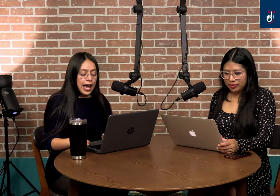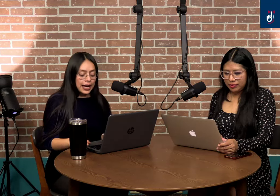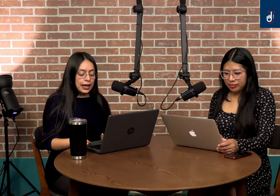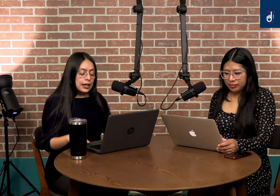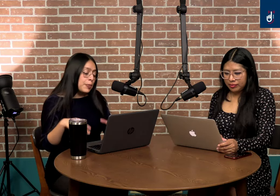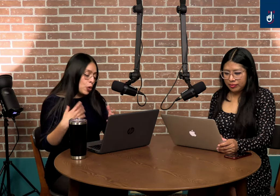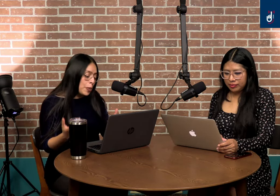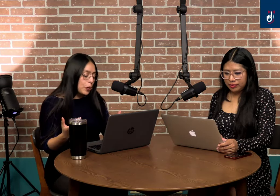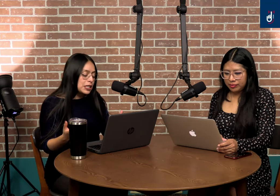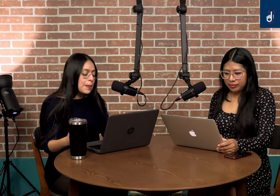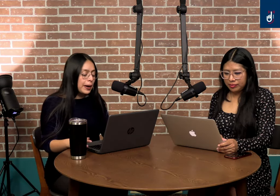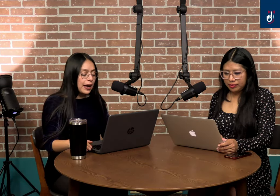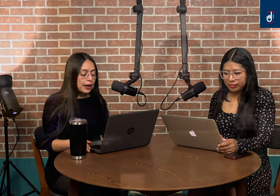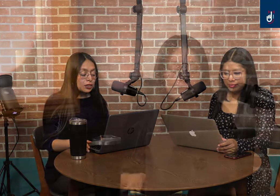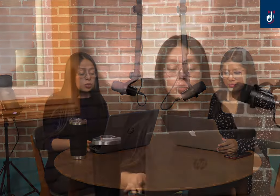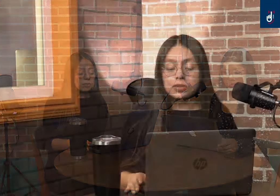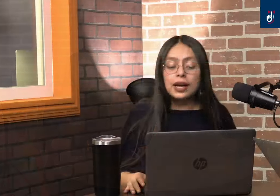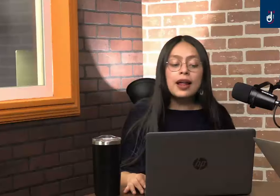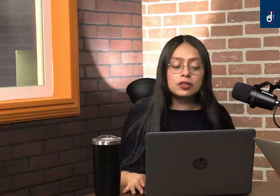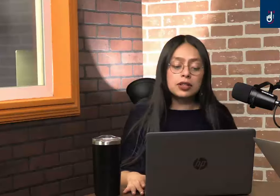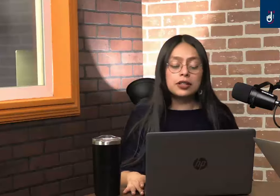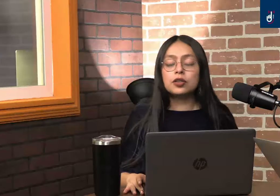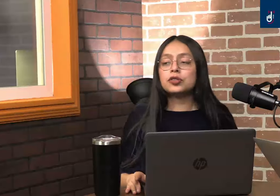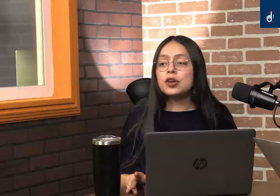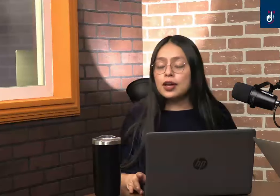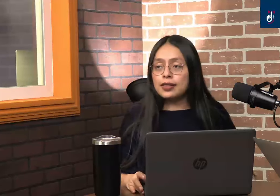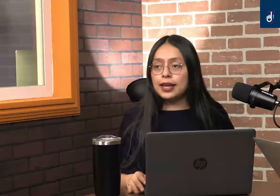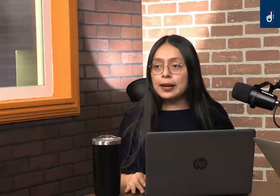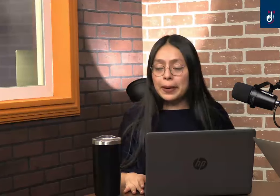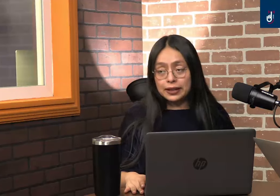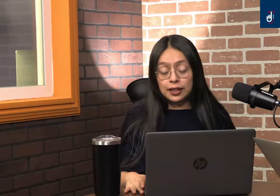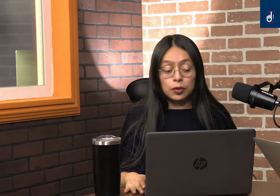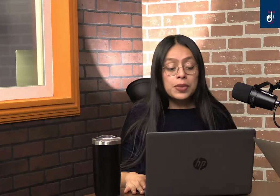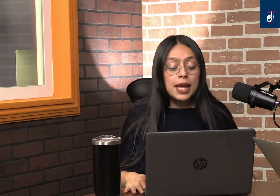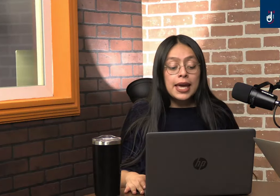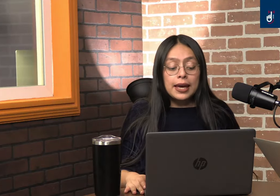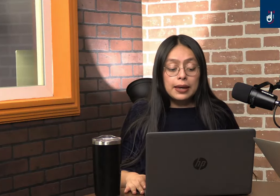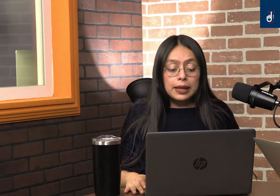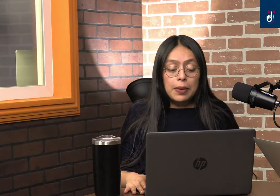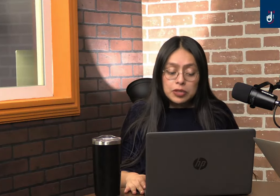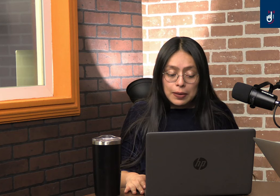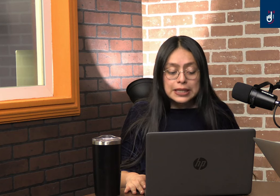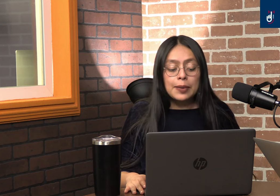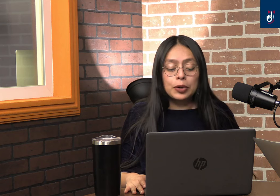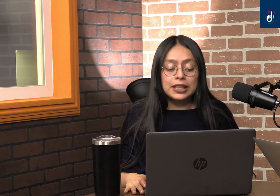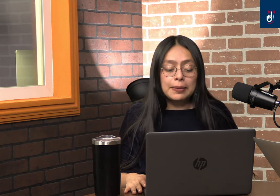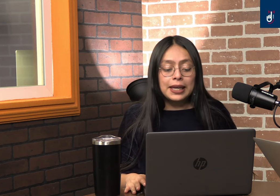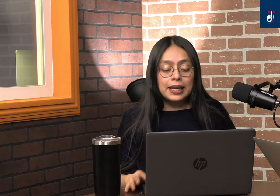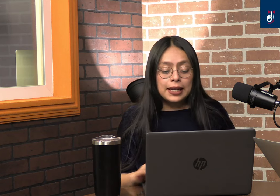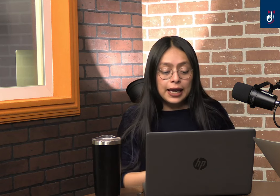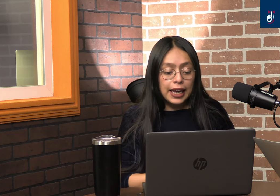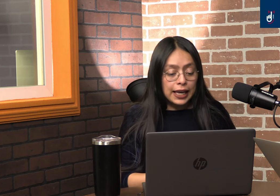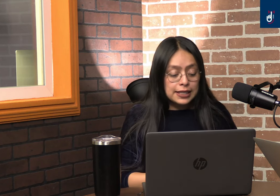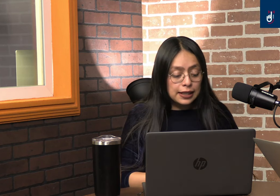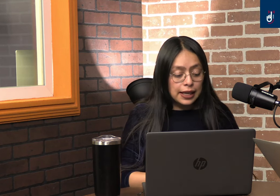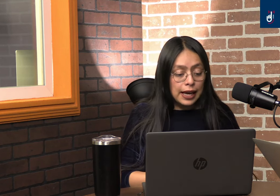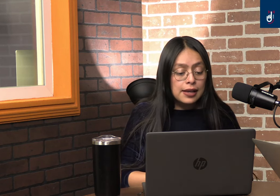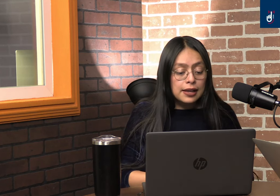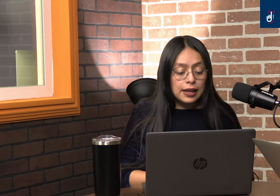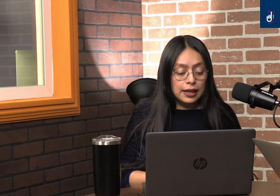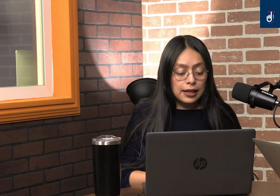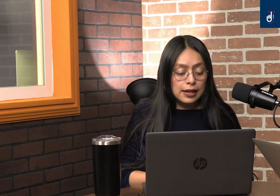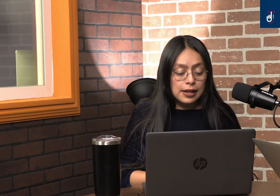mensaje lo aprovecha para insultar a los críticos del partido vamos a avanzar porque también ese